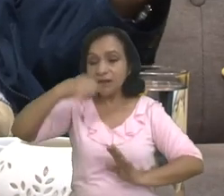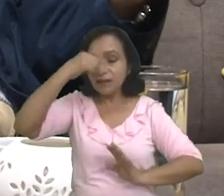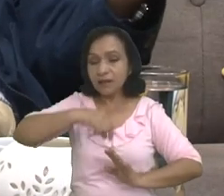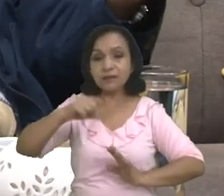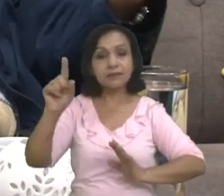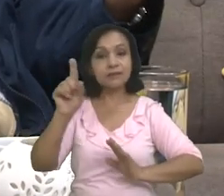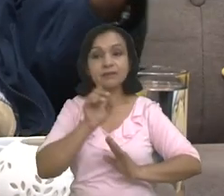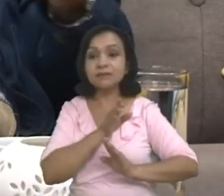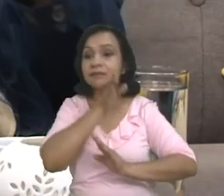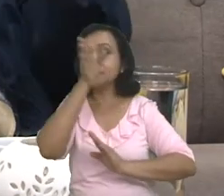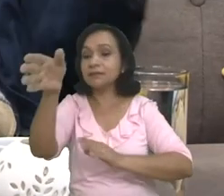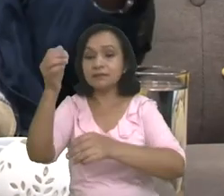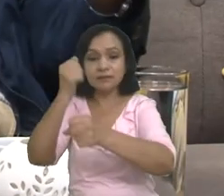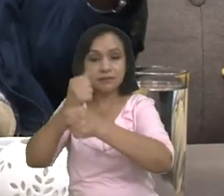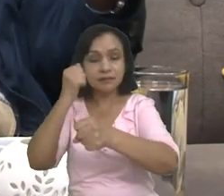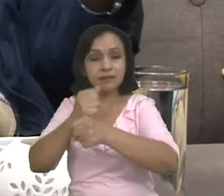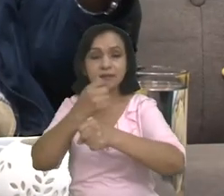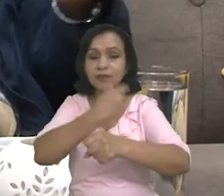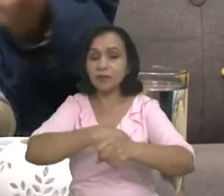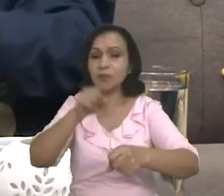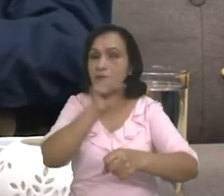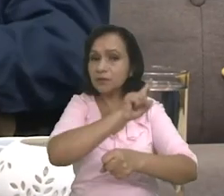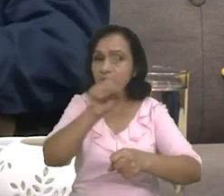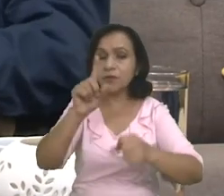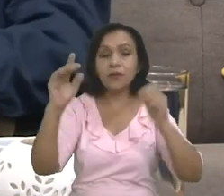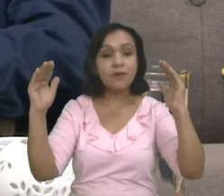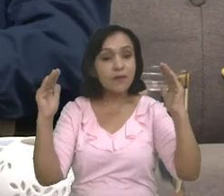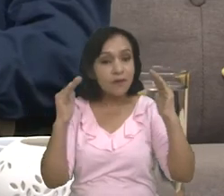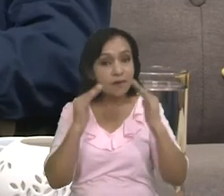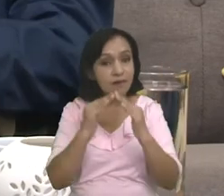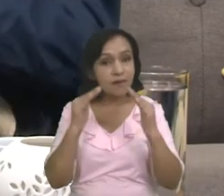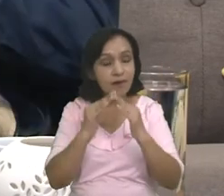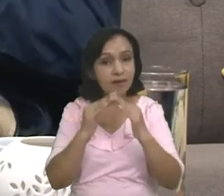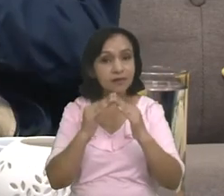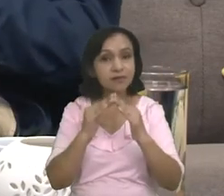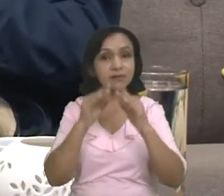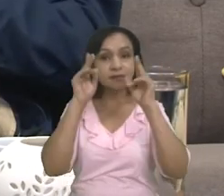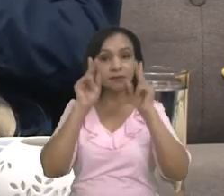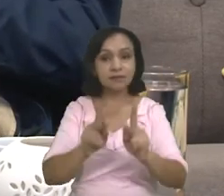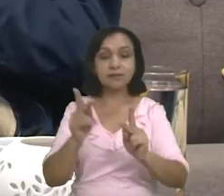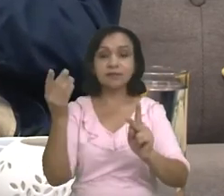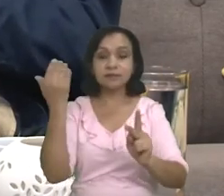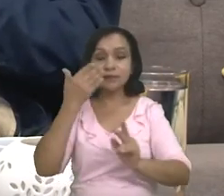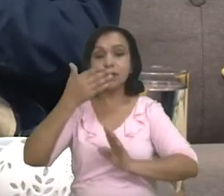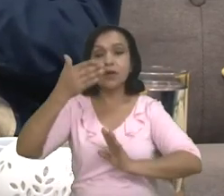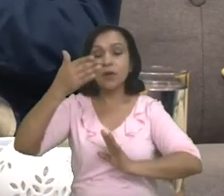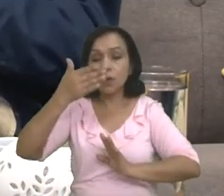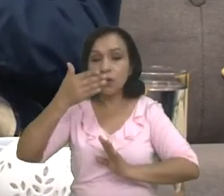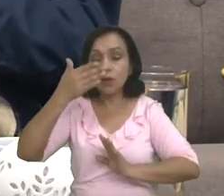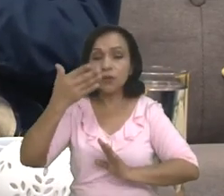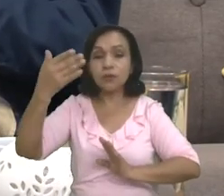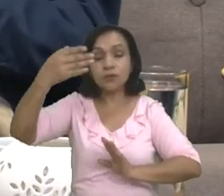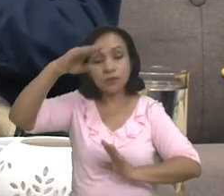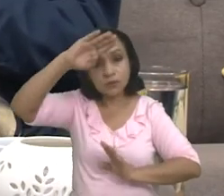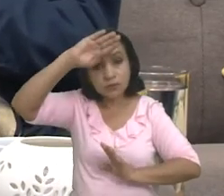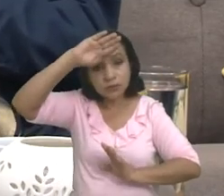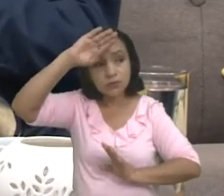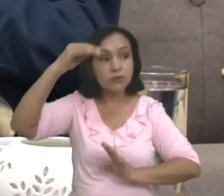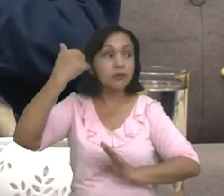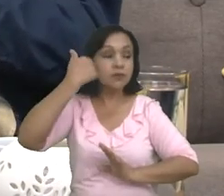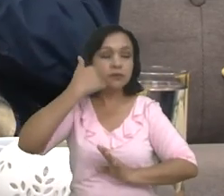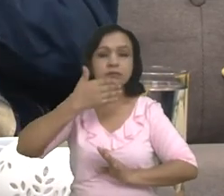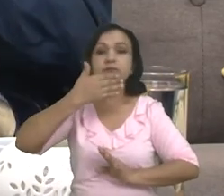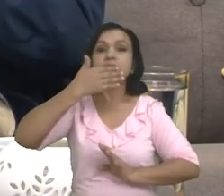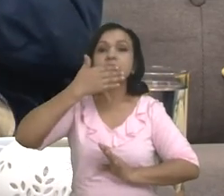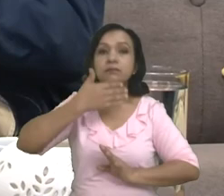al centro de trabajo ni a la escuela y toda persona enferma con todo fiebre dificultad respiratoria